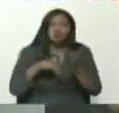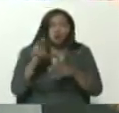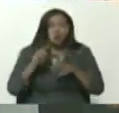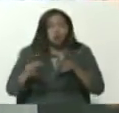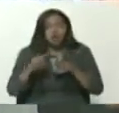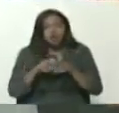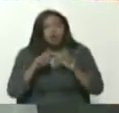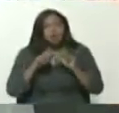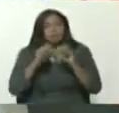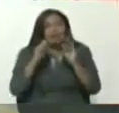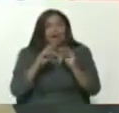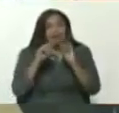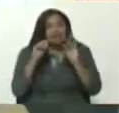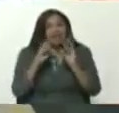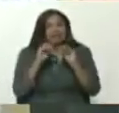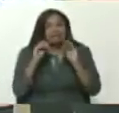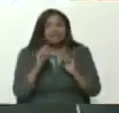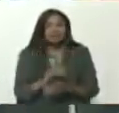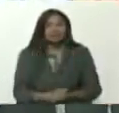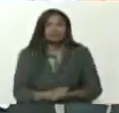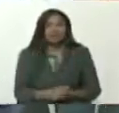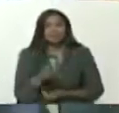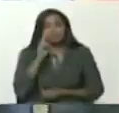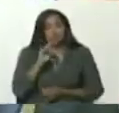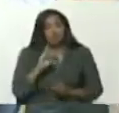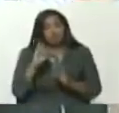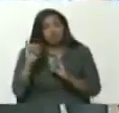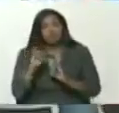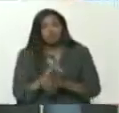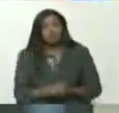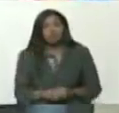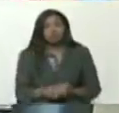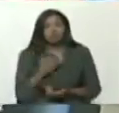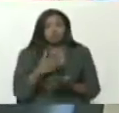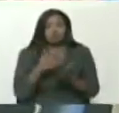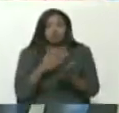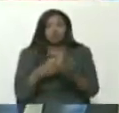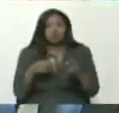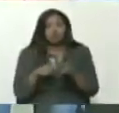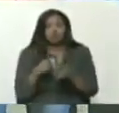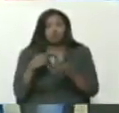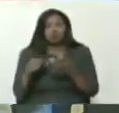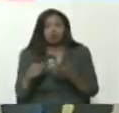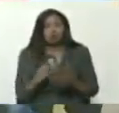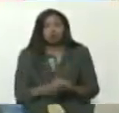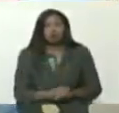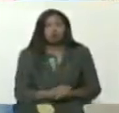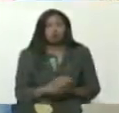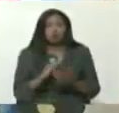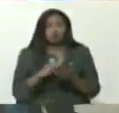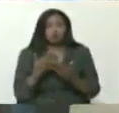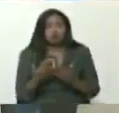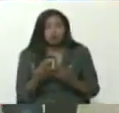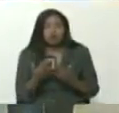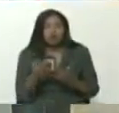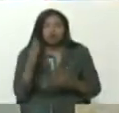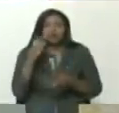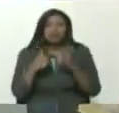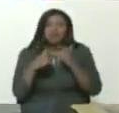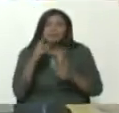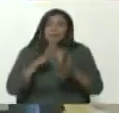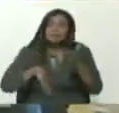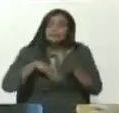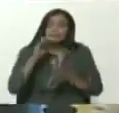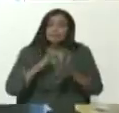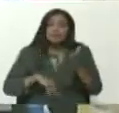de preescolar. Correcto, estamos nosotros, fíjense ustedes, aquí está, Aristóbulo se adelantó. Todo este material es de los cuadernos. La témpera para los